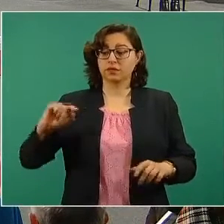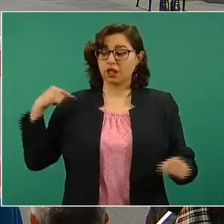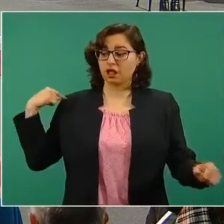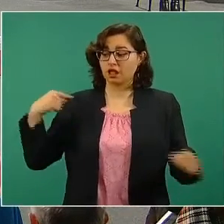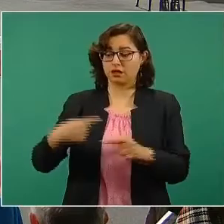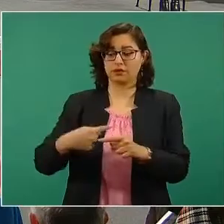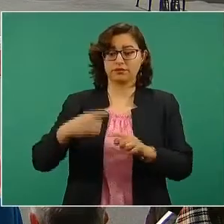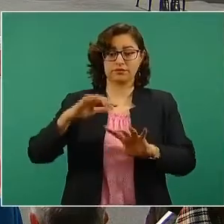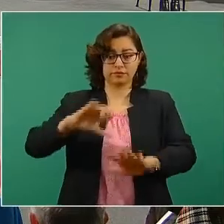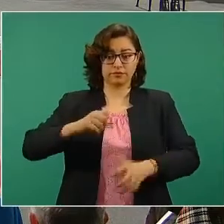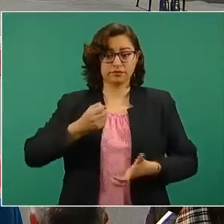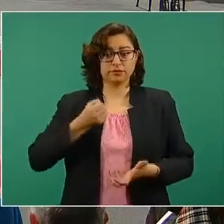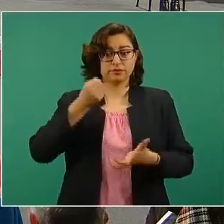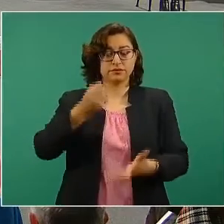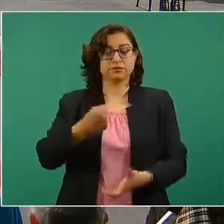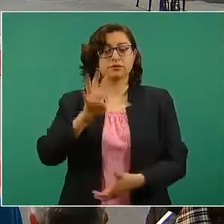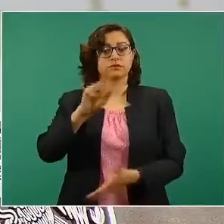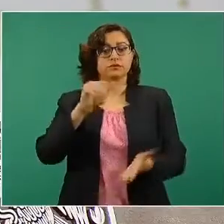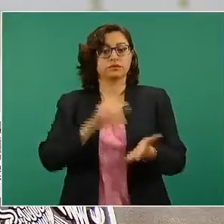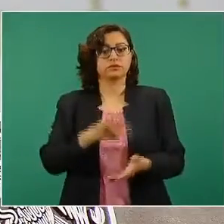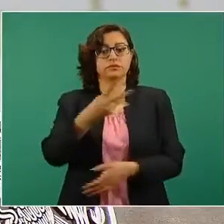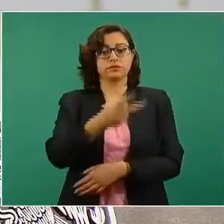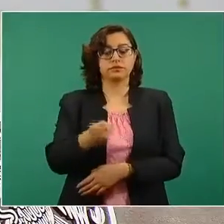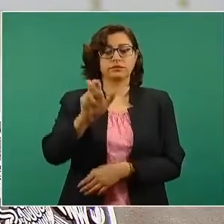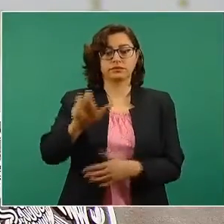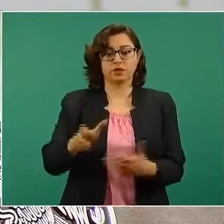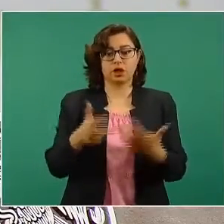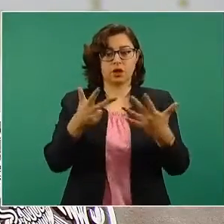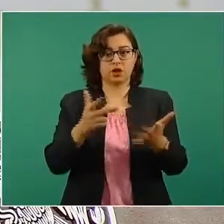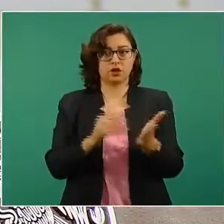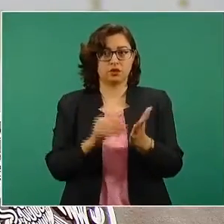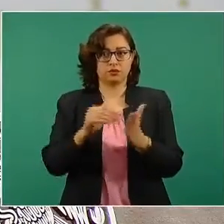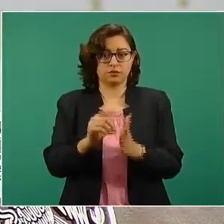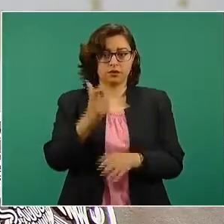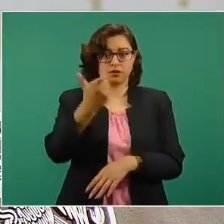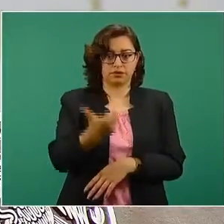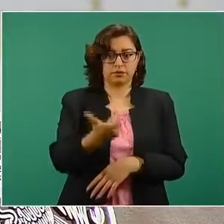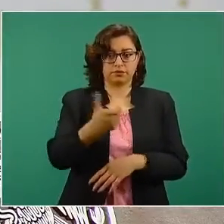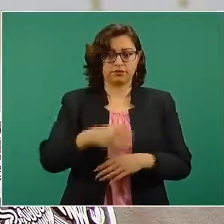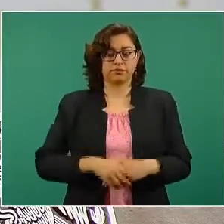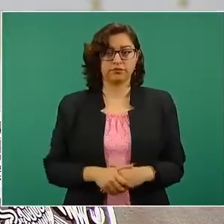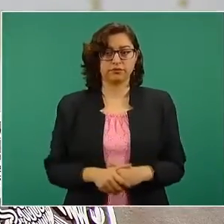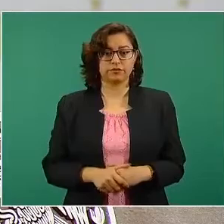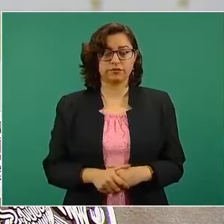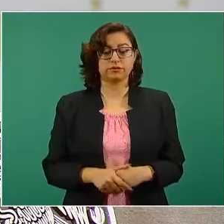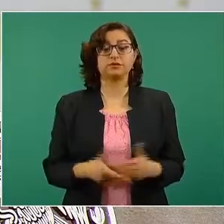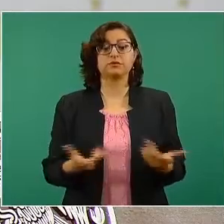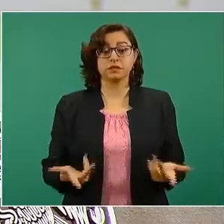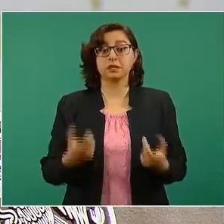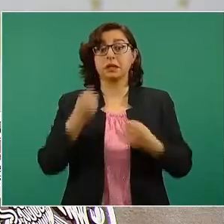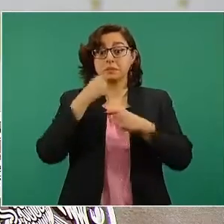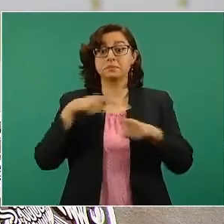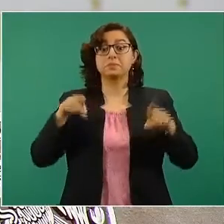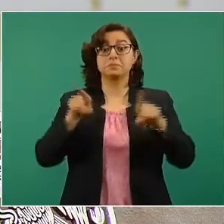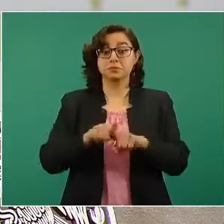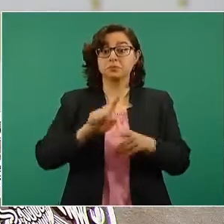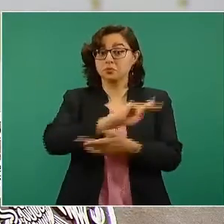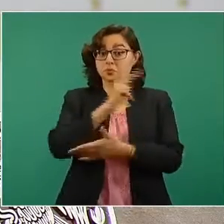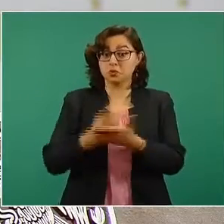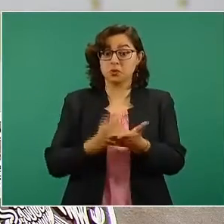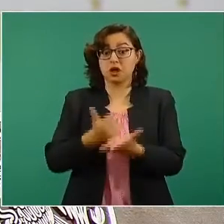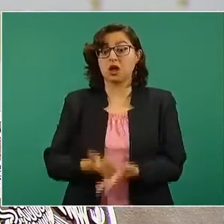ejecutada al momento de 4,208 millones de pesos. Es importante el número de empleos que ha generado este